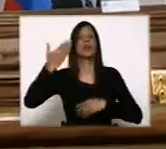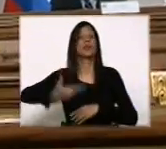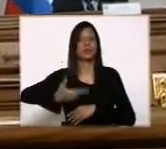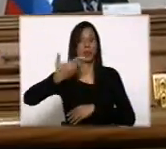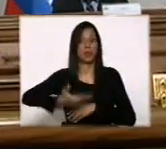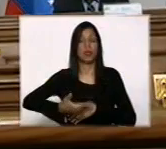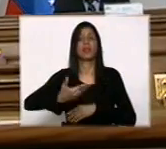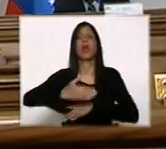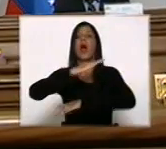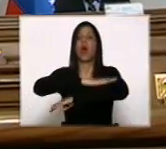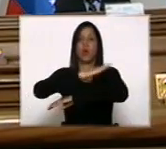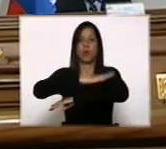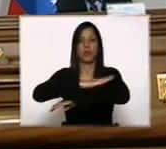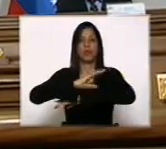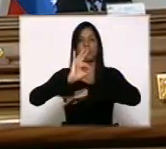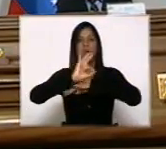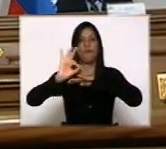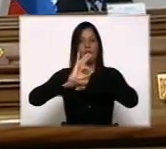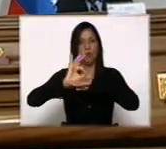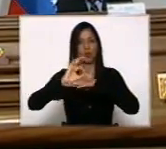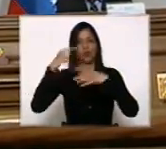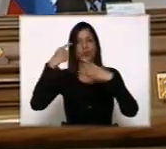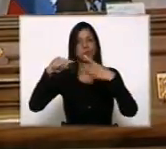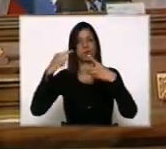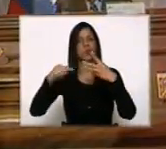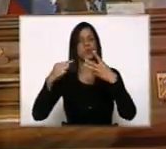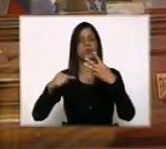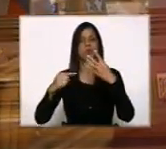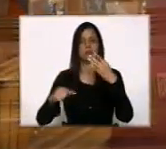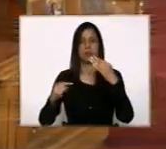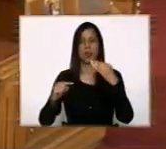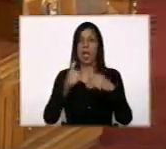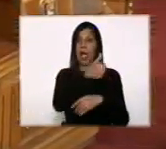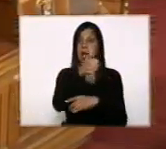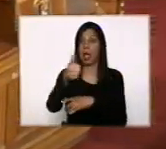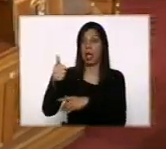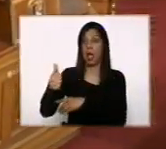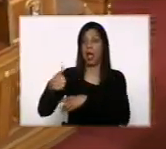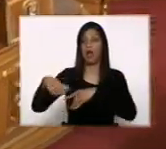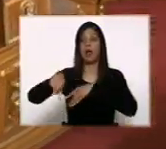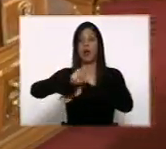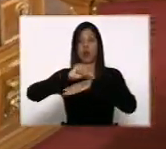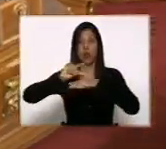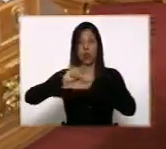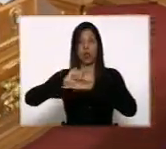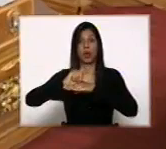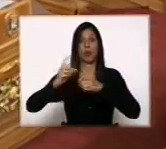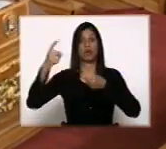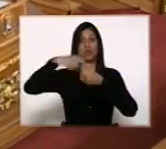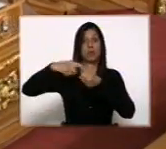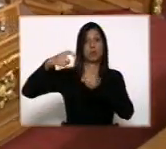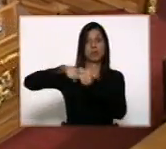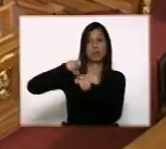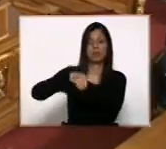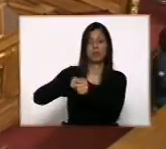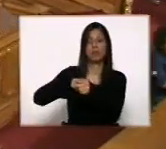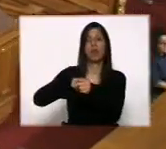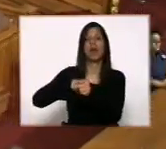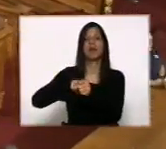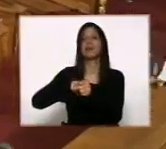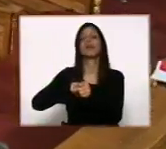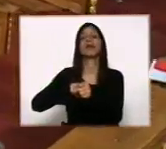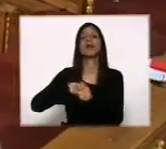del cumplimiento de las funciones consustanciales a cada rama del poder público. Considerando que